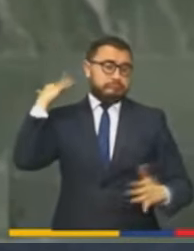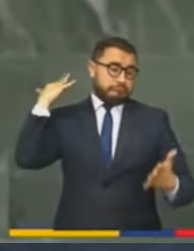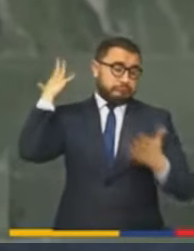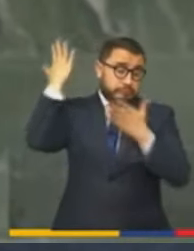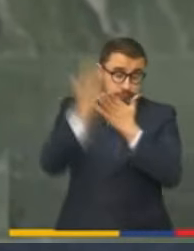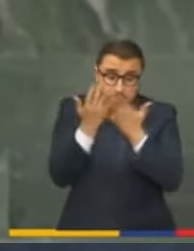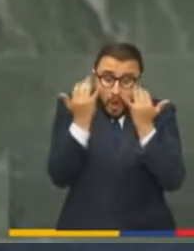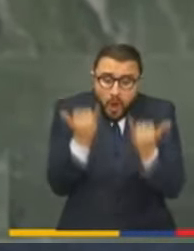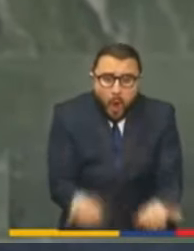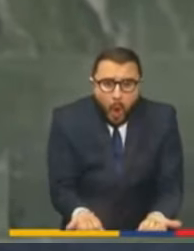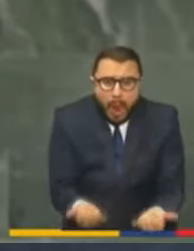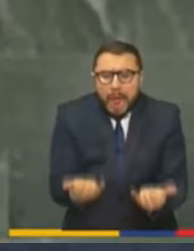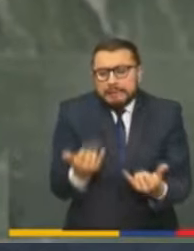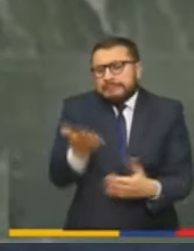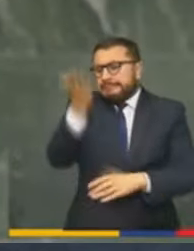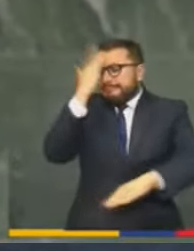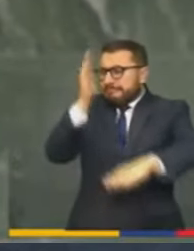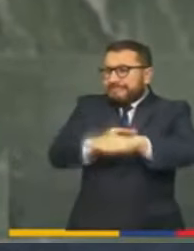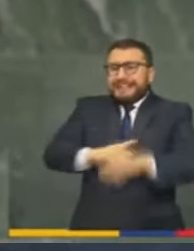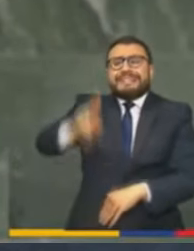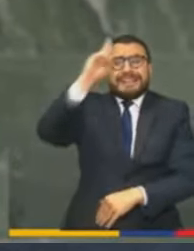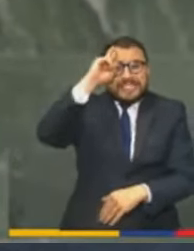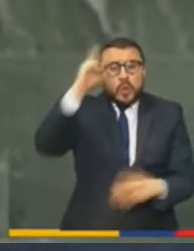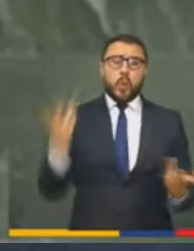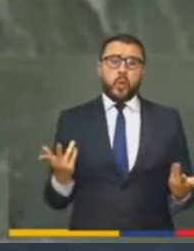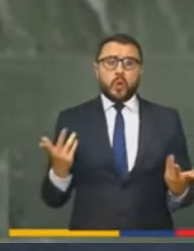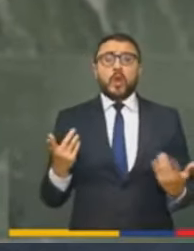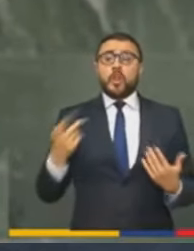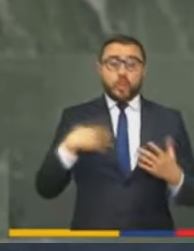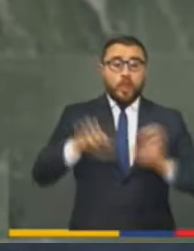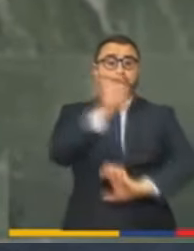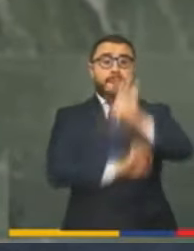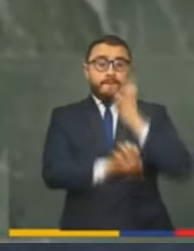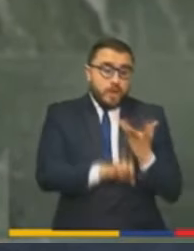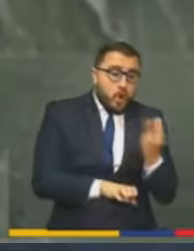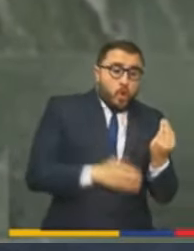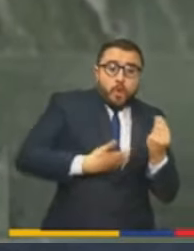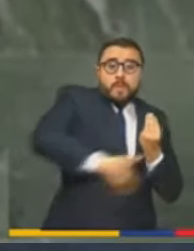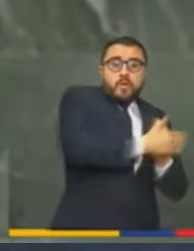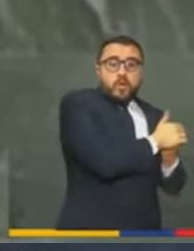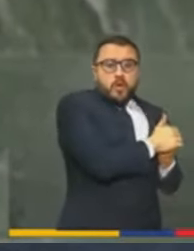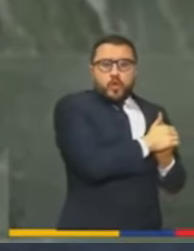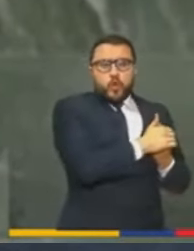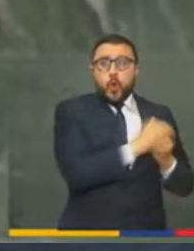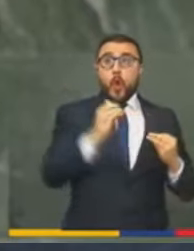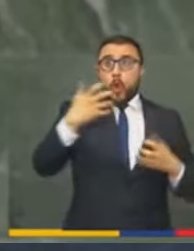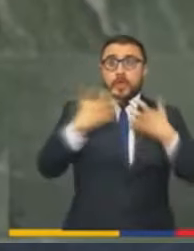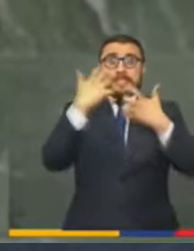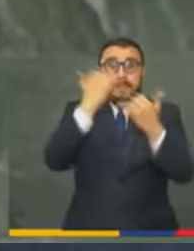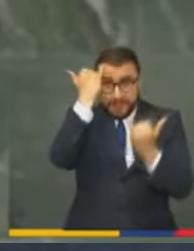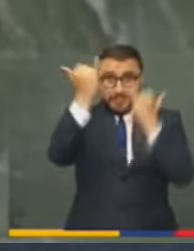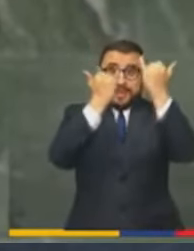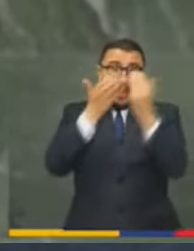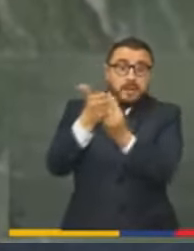hoy, con más razón, ya no para defender una clase, un sistema de ideas, sino